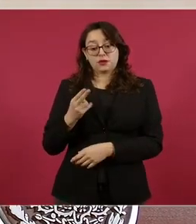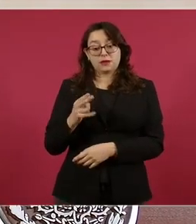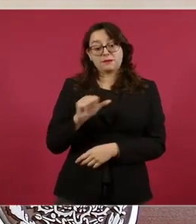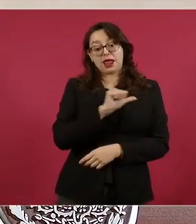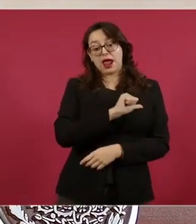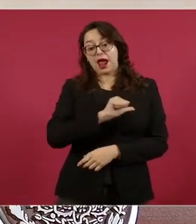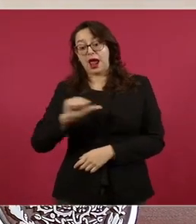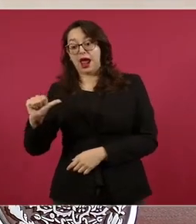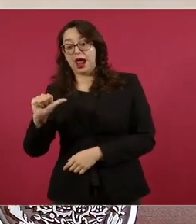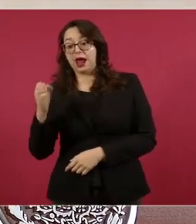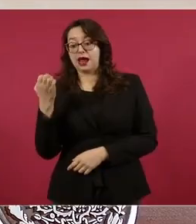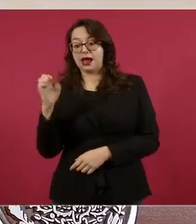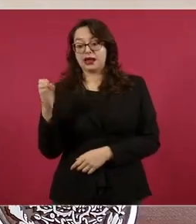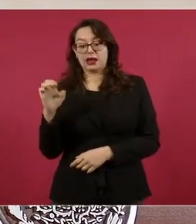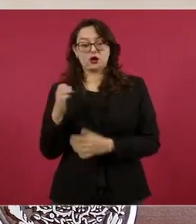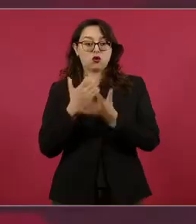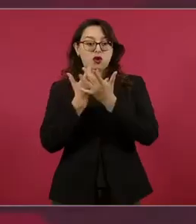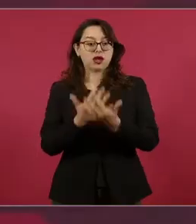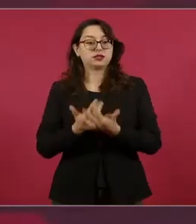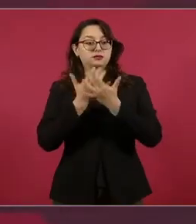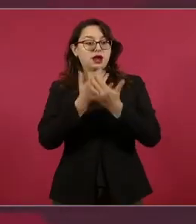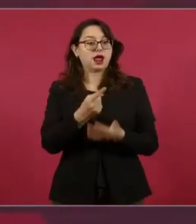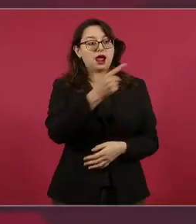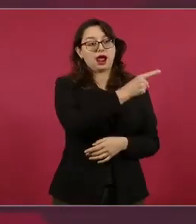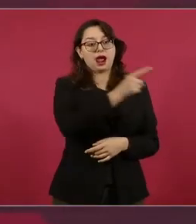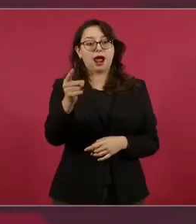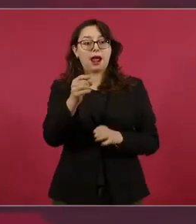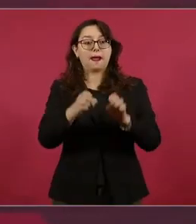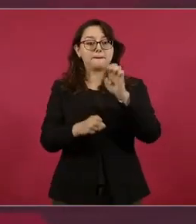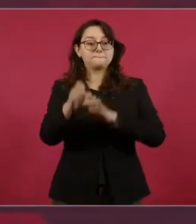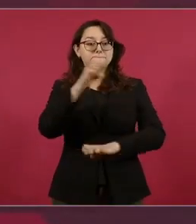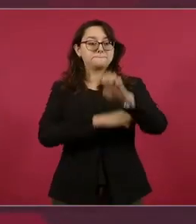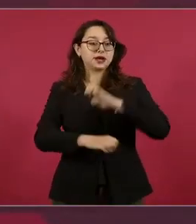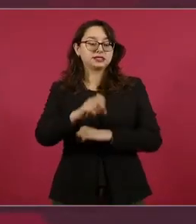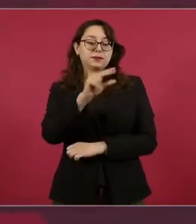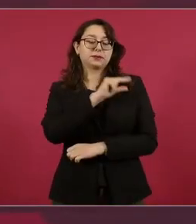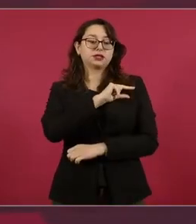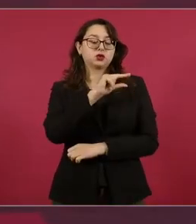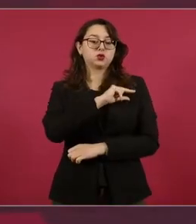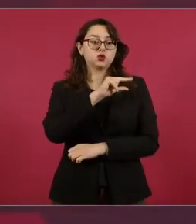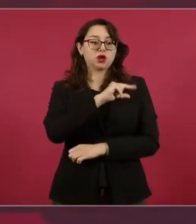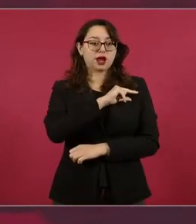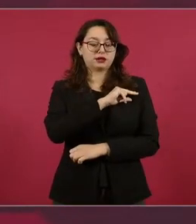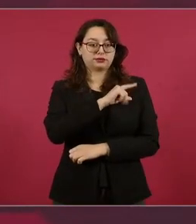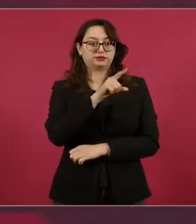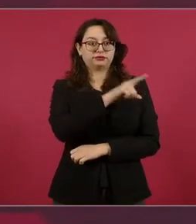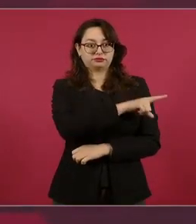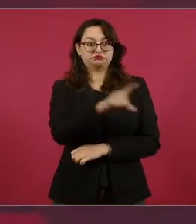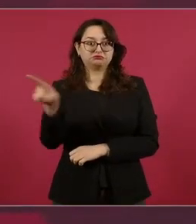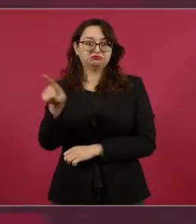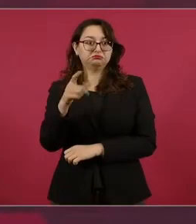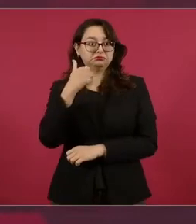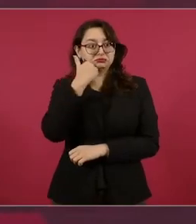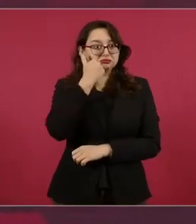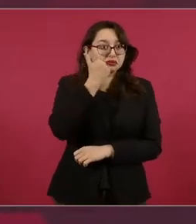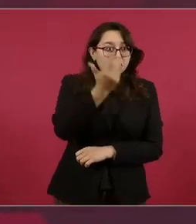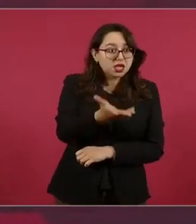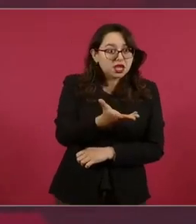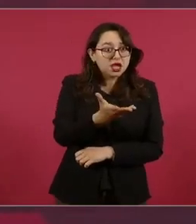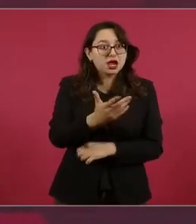eh ofreció se estableció con las empresas para que